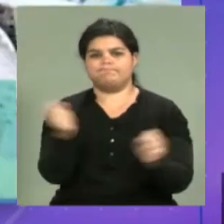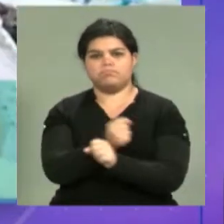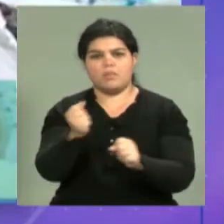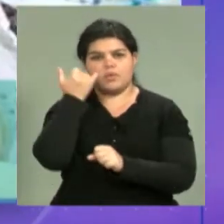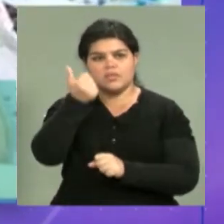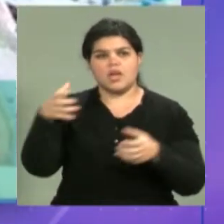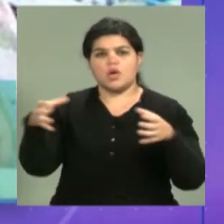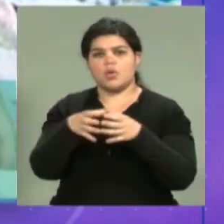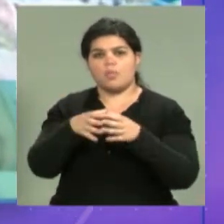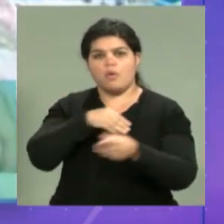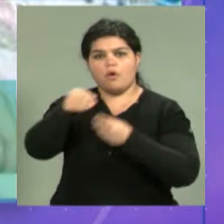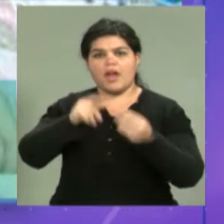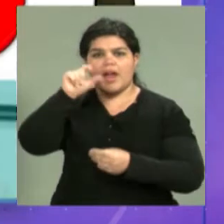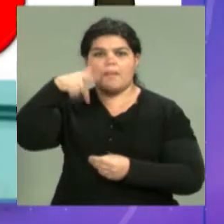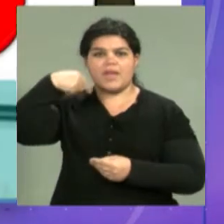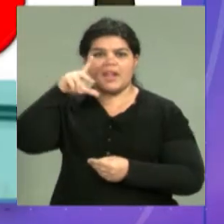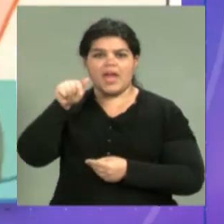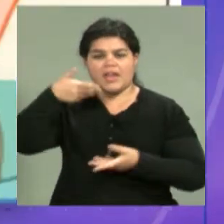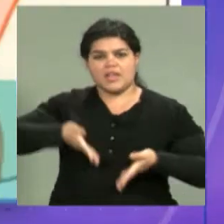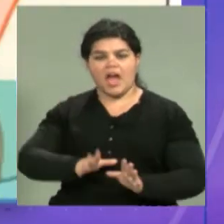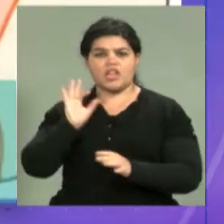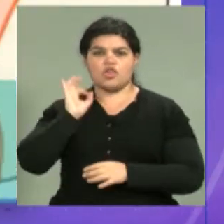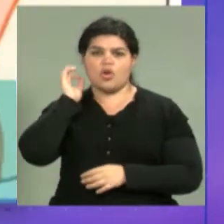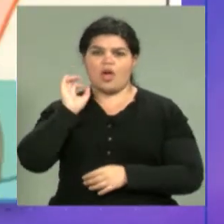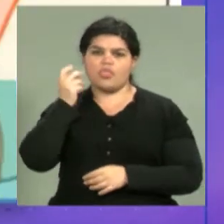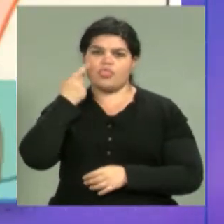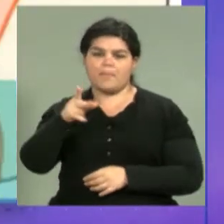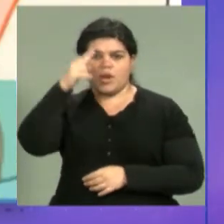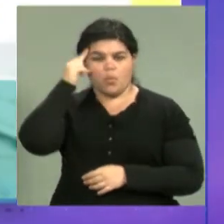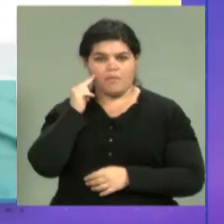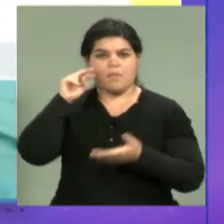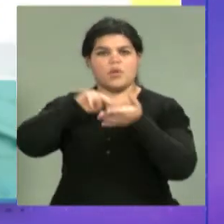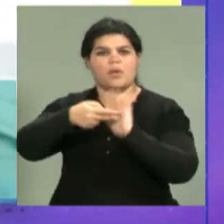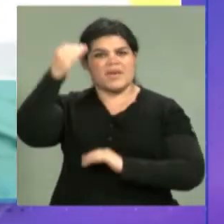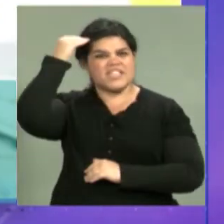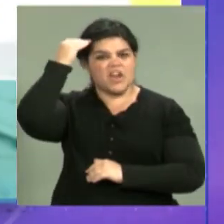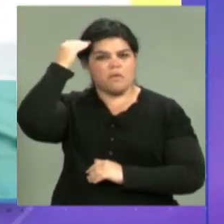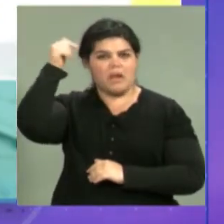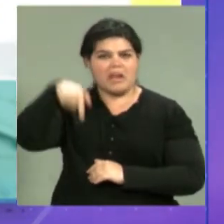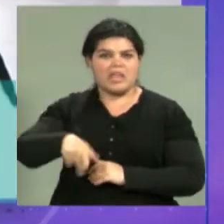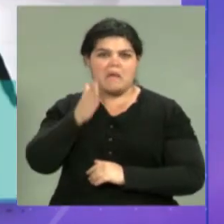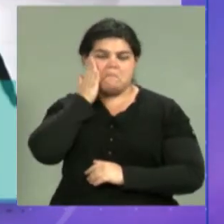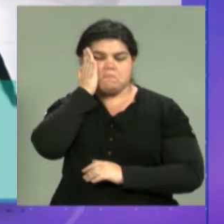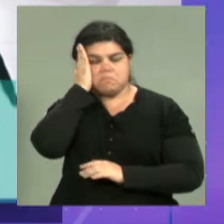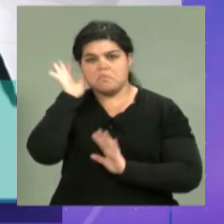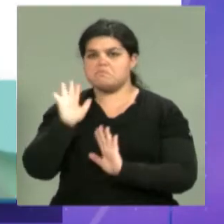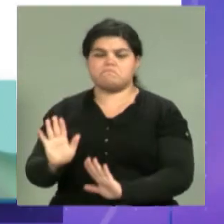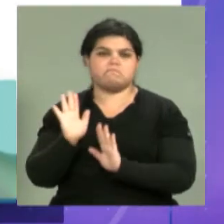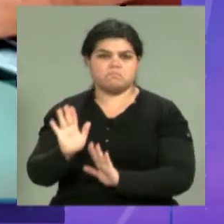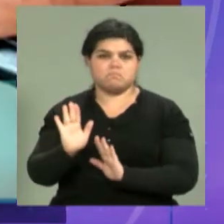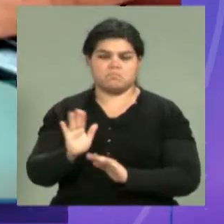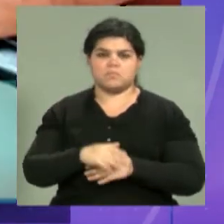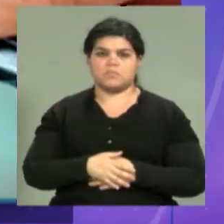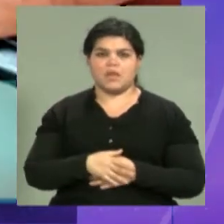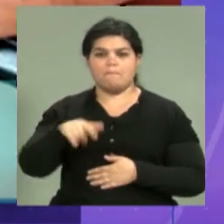de Camila, una niña que nació en el 2009 con hipoxia cerebral y nunca salió del estado de coma. Los médicos se